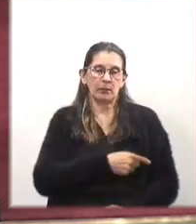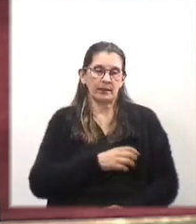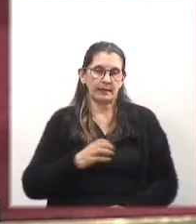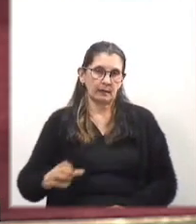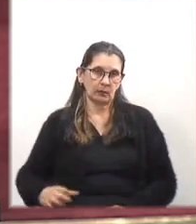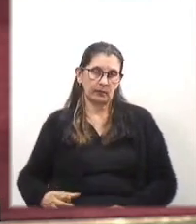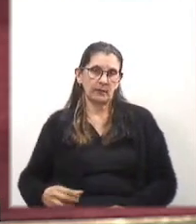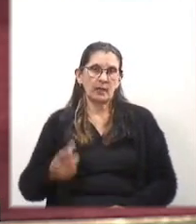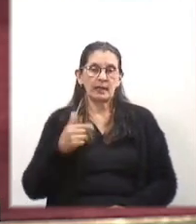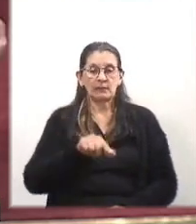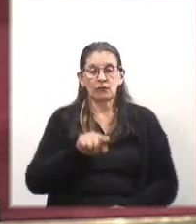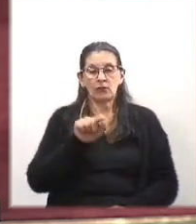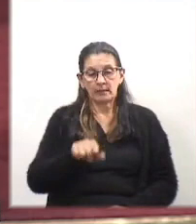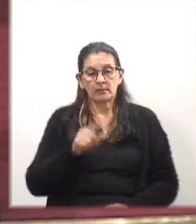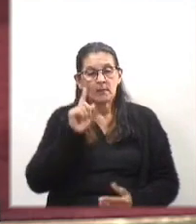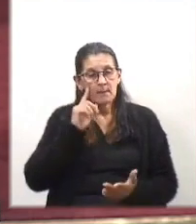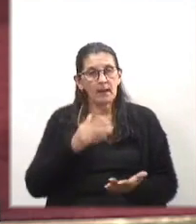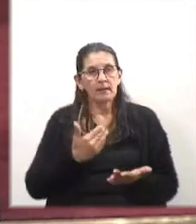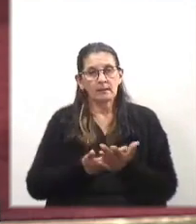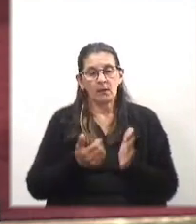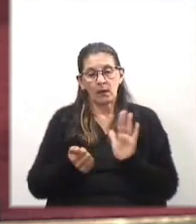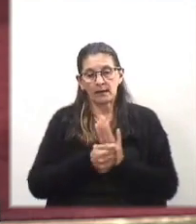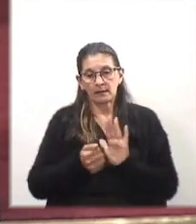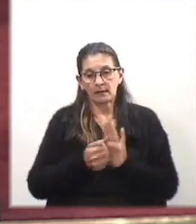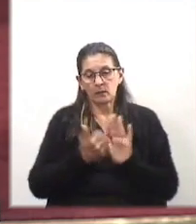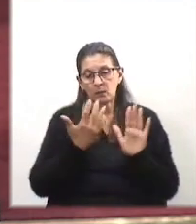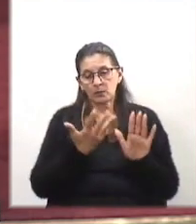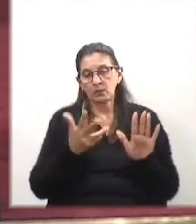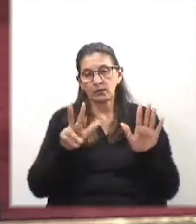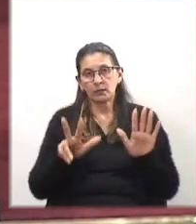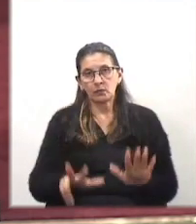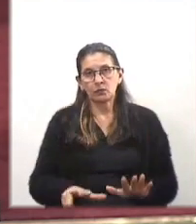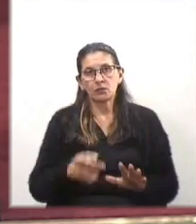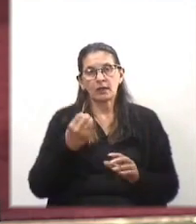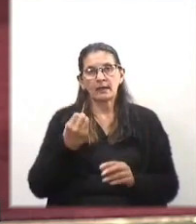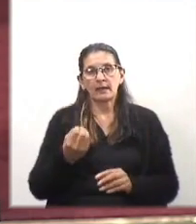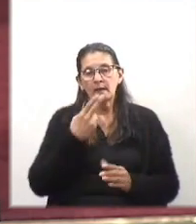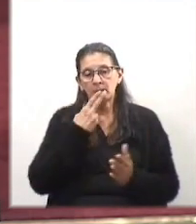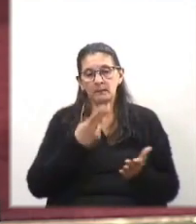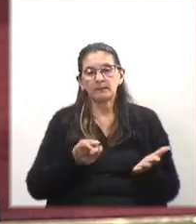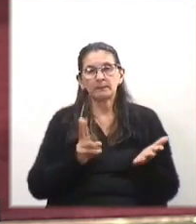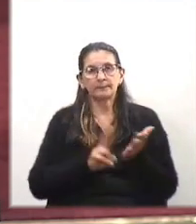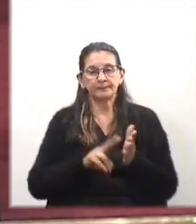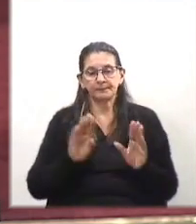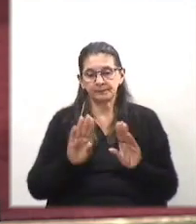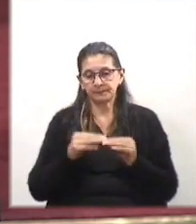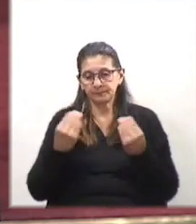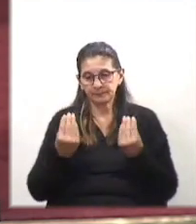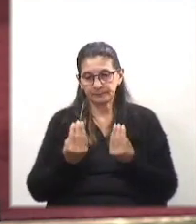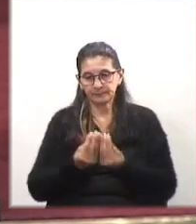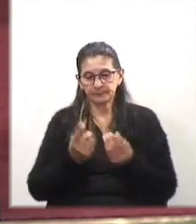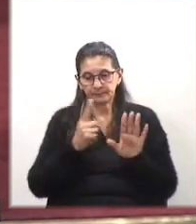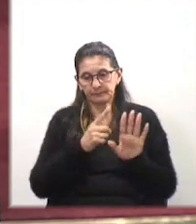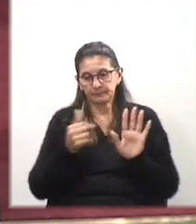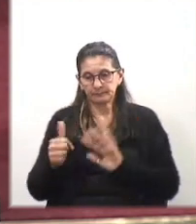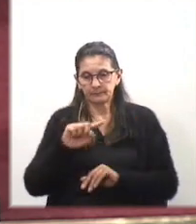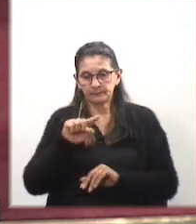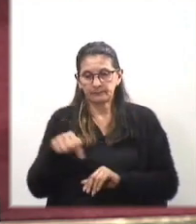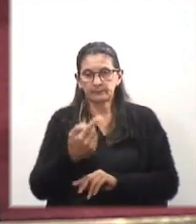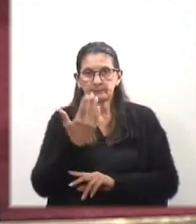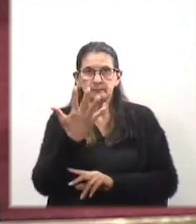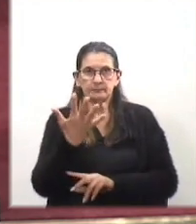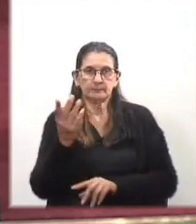este sentido, planteamos en el artículo 58 que la tasa de aportes se incremente para los afiliados del 16,5